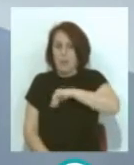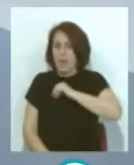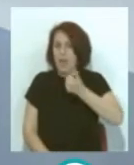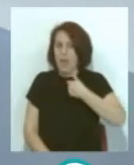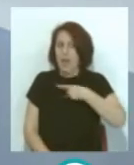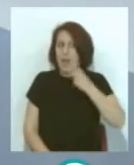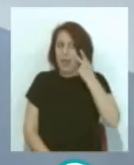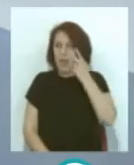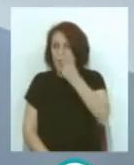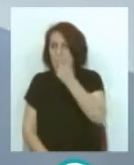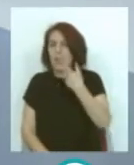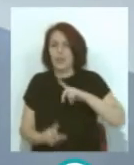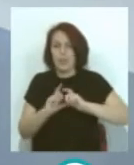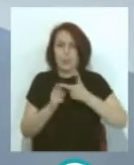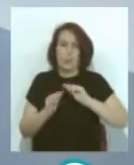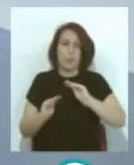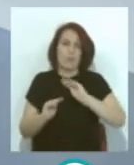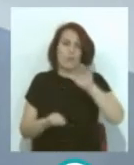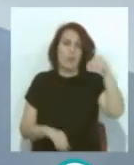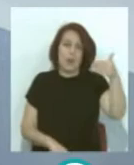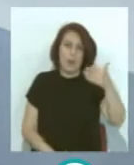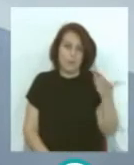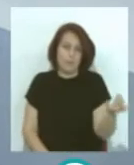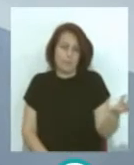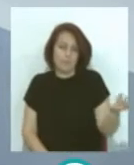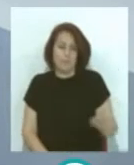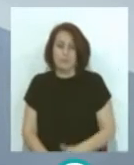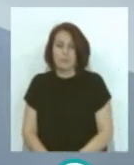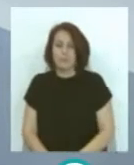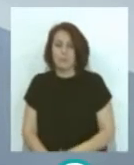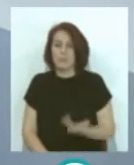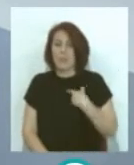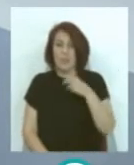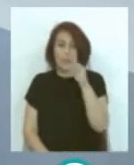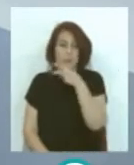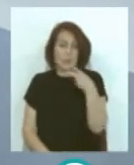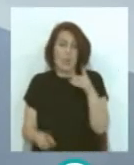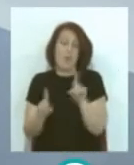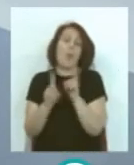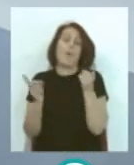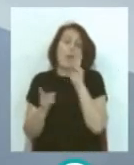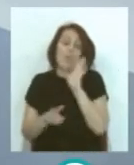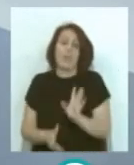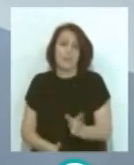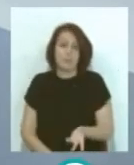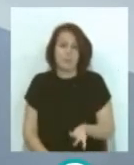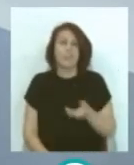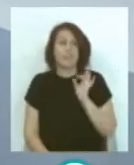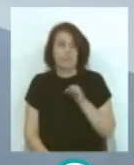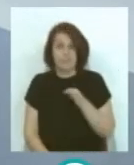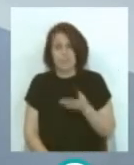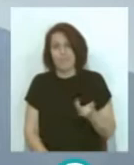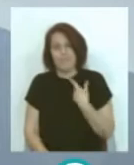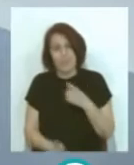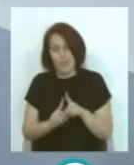y para ver a su equipo fuera. Y eso es más allá que cuando salió eso, que el resultado da igual, ¿no? Pero la verdad que no da